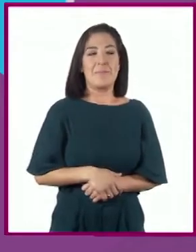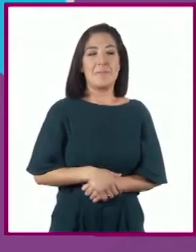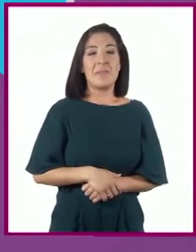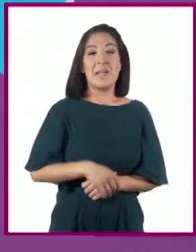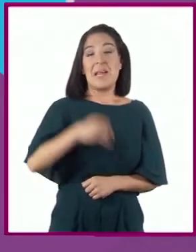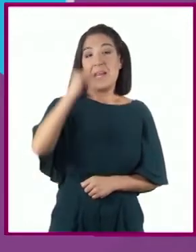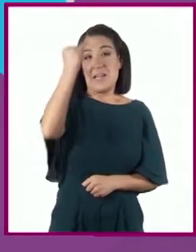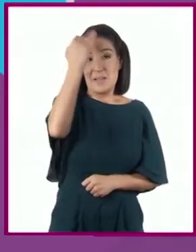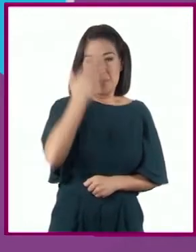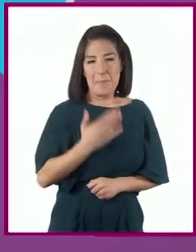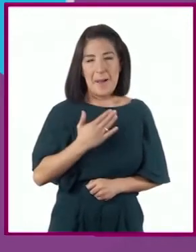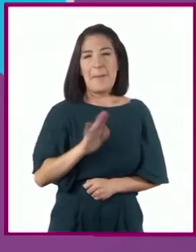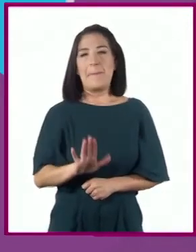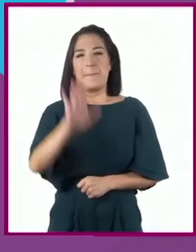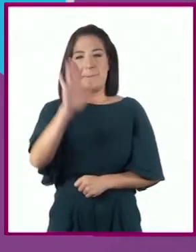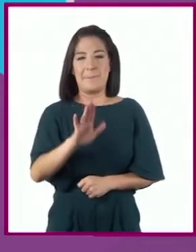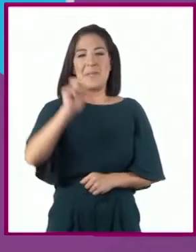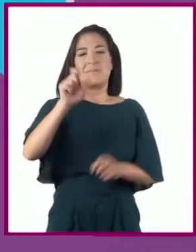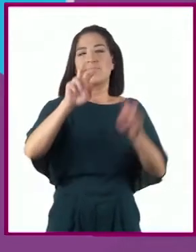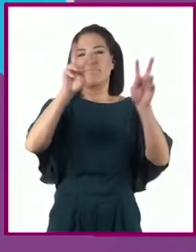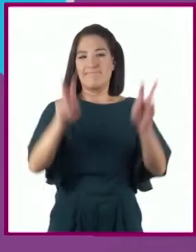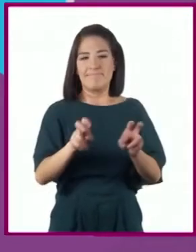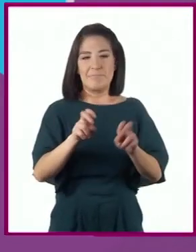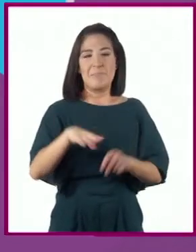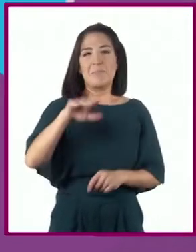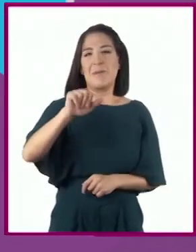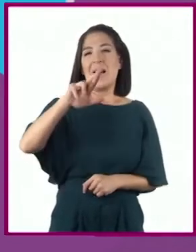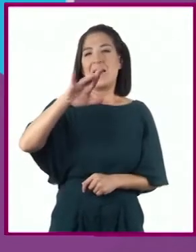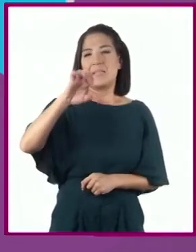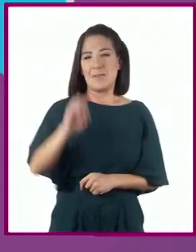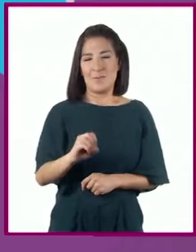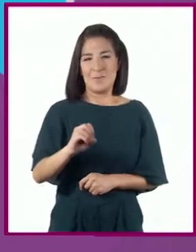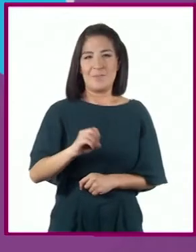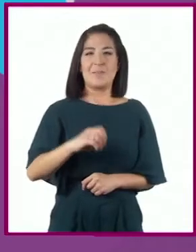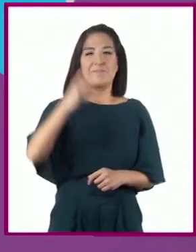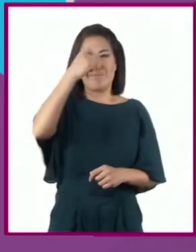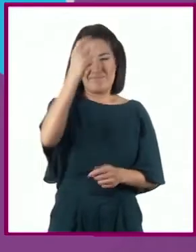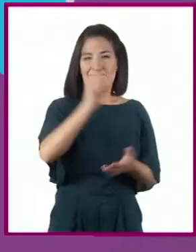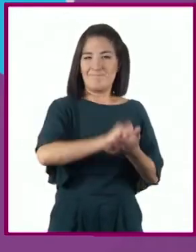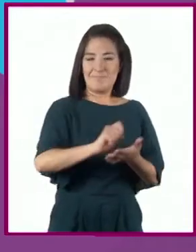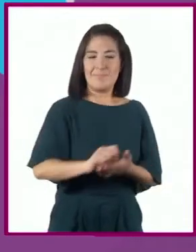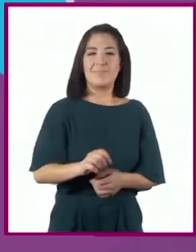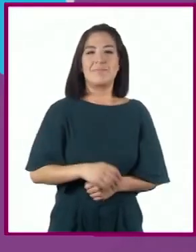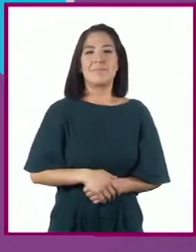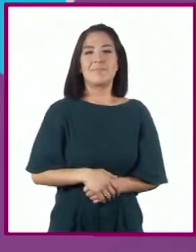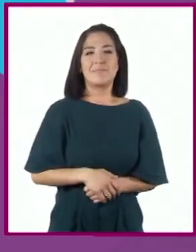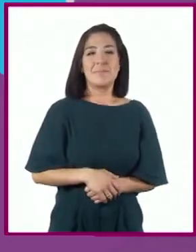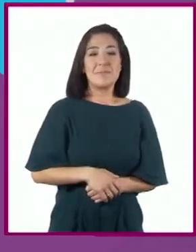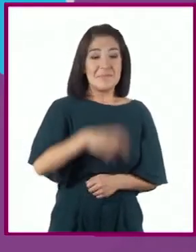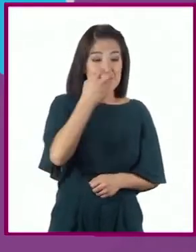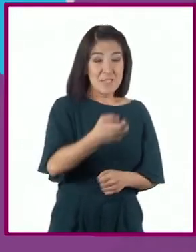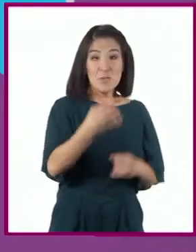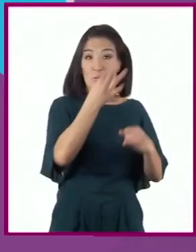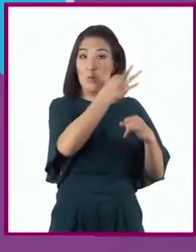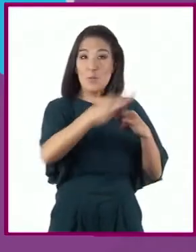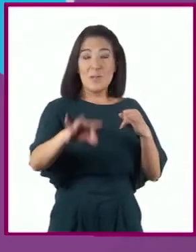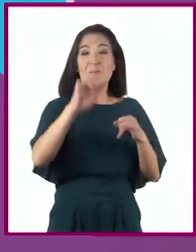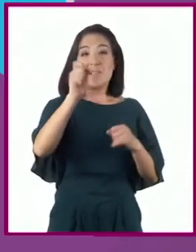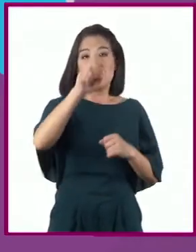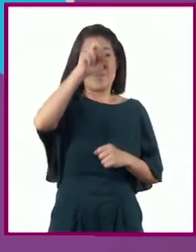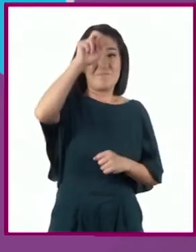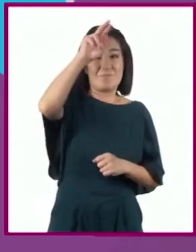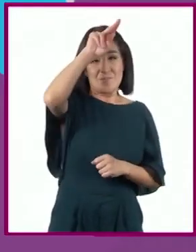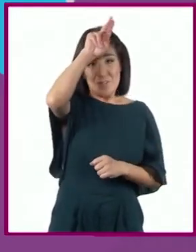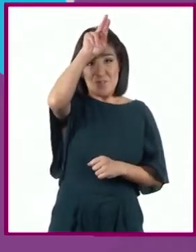imagen y semejanza. Fragmento. Mario Benedetti. Era la última hormiga de la caravana y no